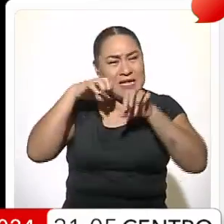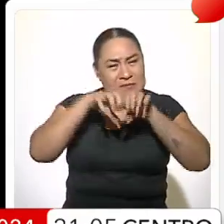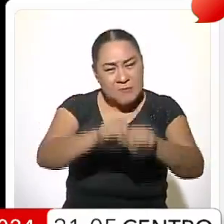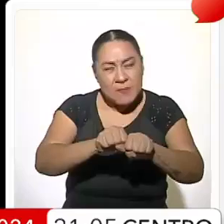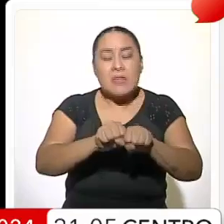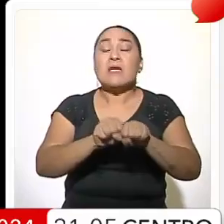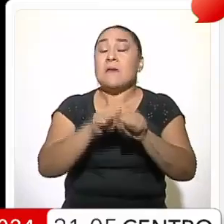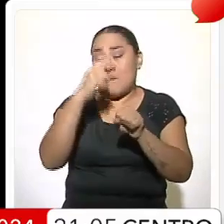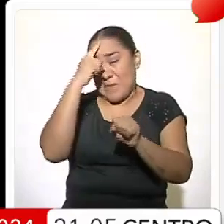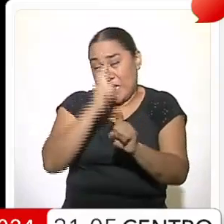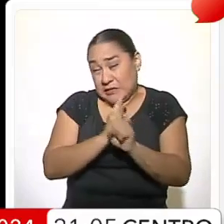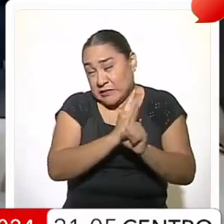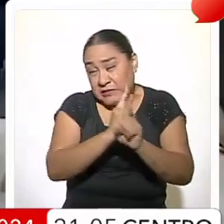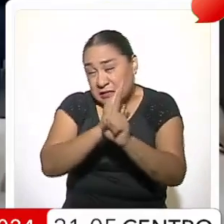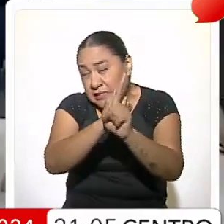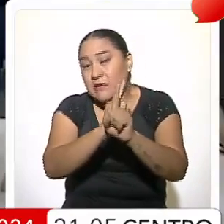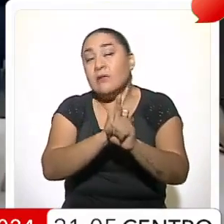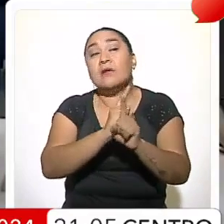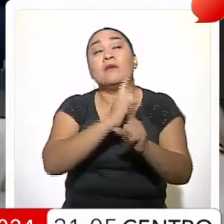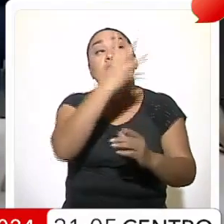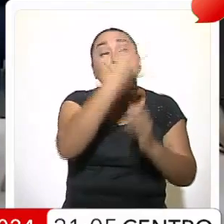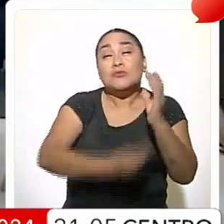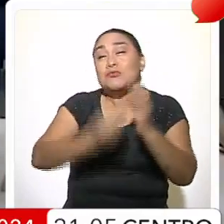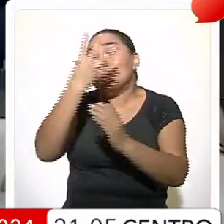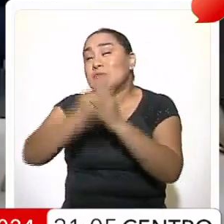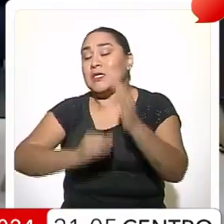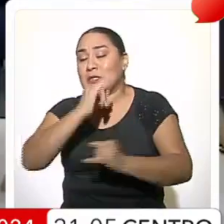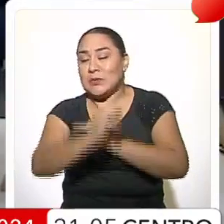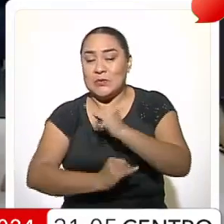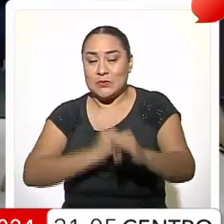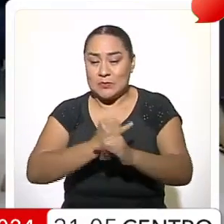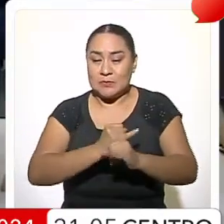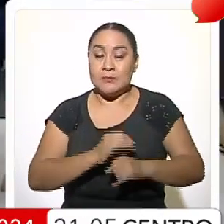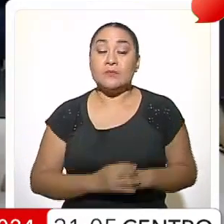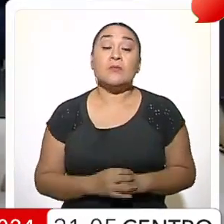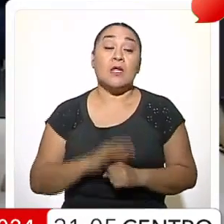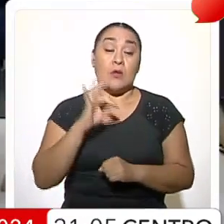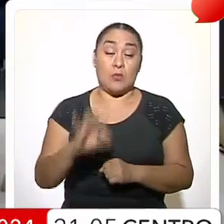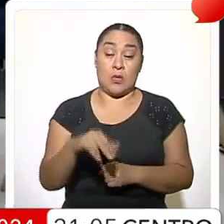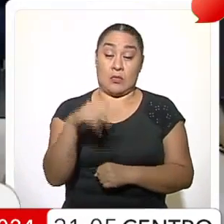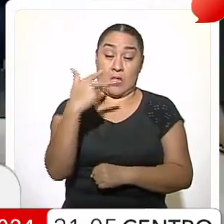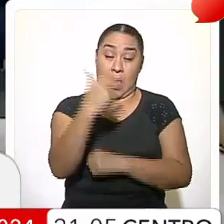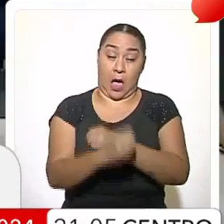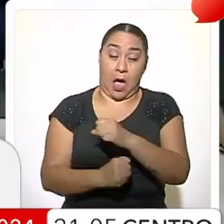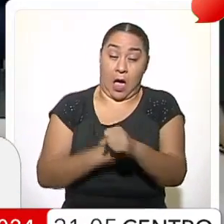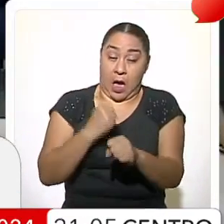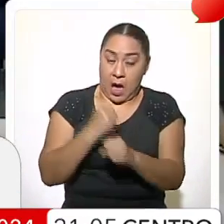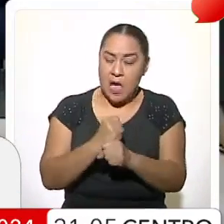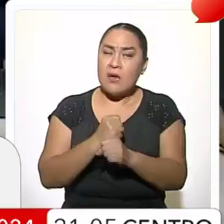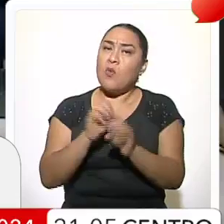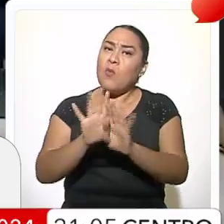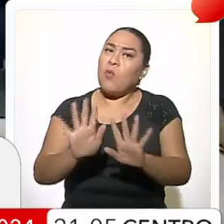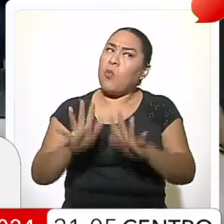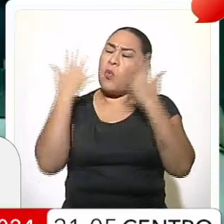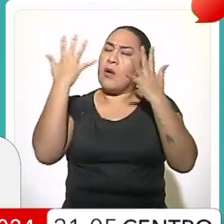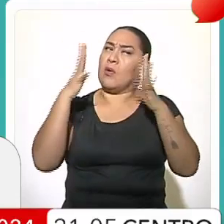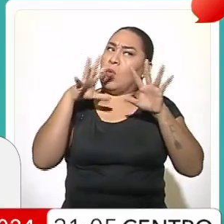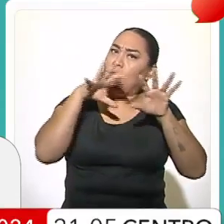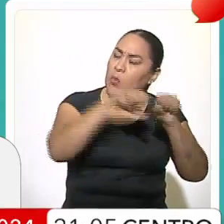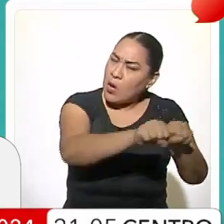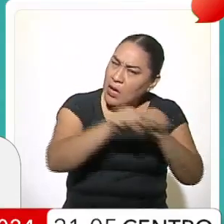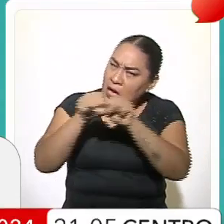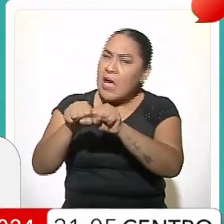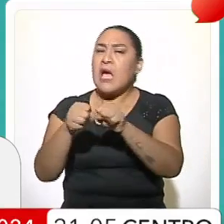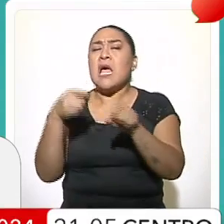una cacería internacional. Después de 13 años de detención arbitraria y